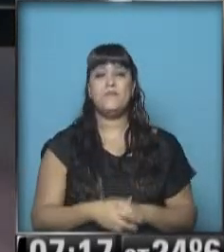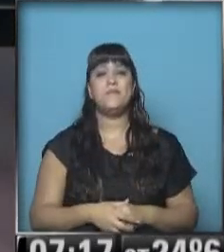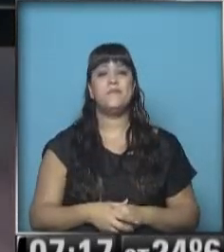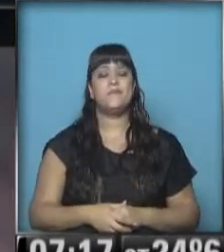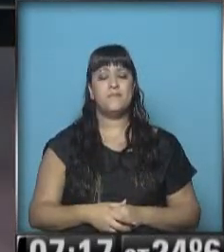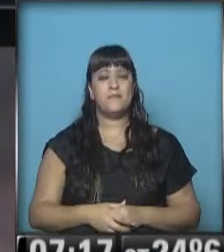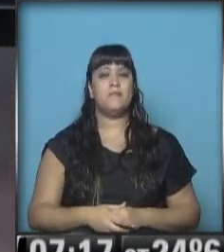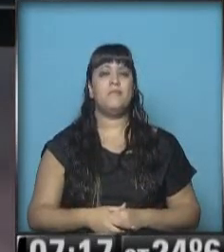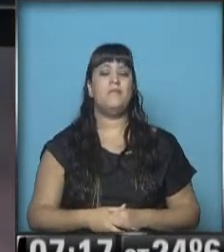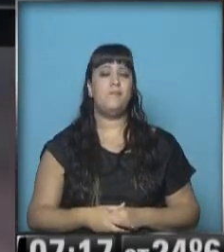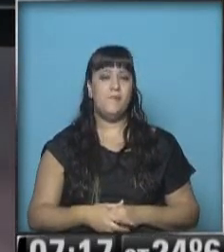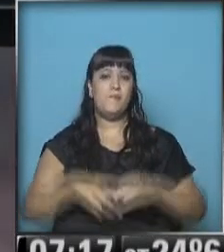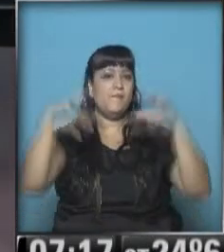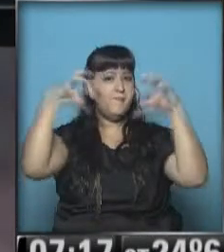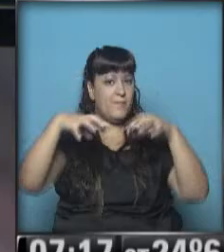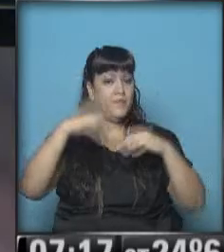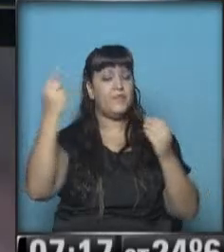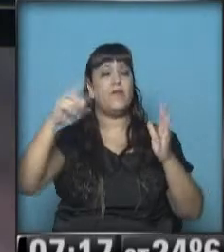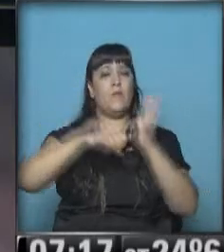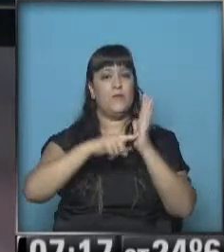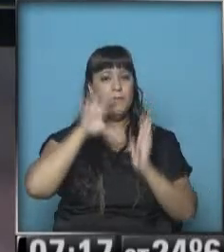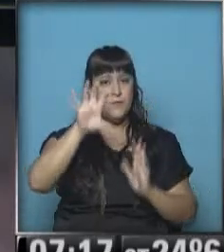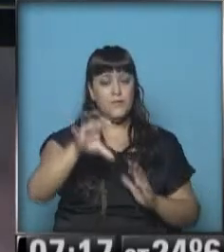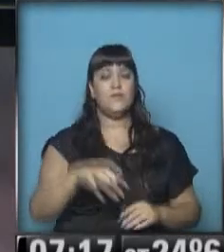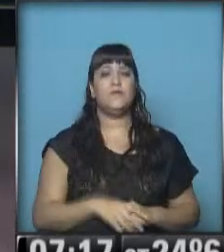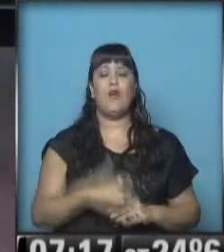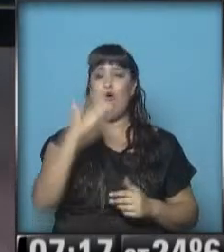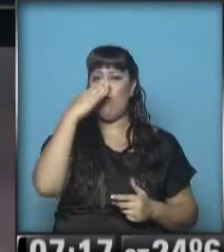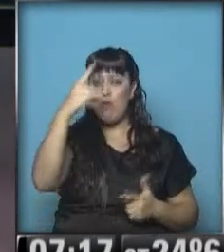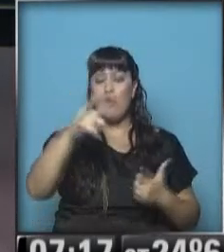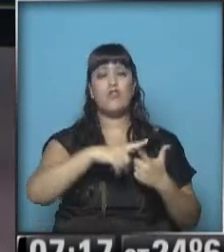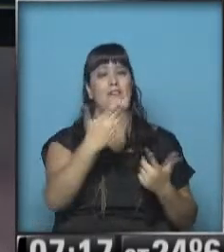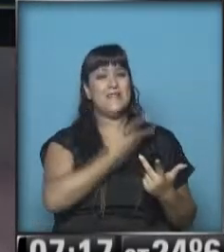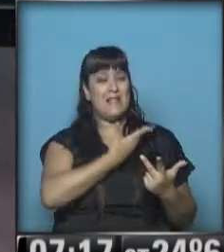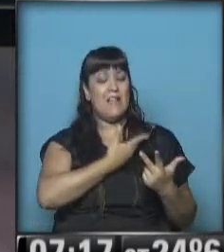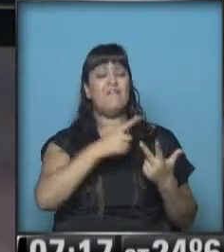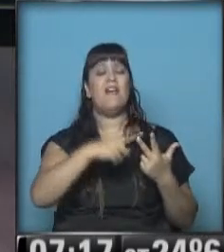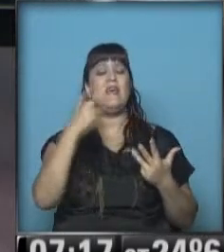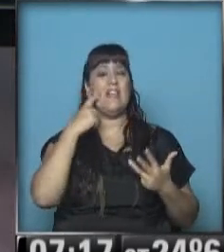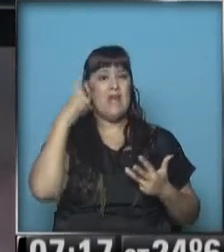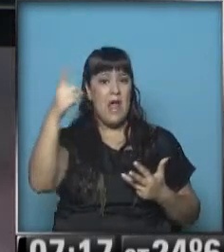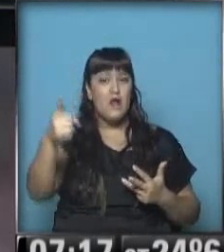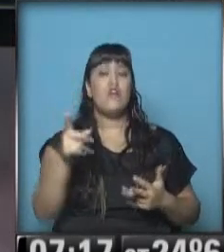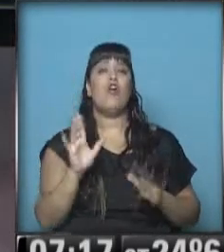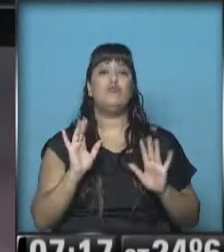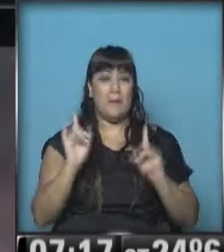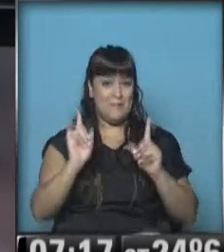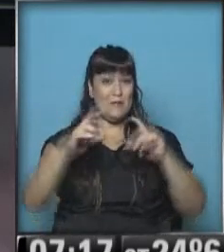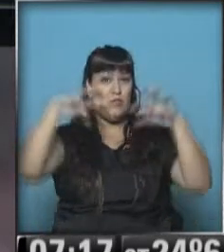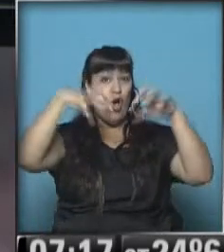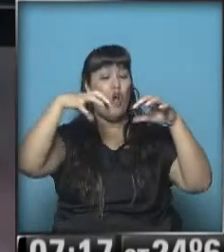El alerta meteorológico para la provincia de Buenos Aires, Córdoba, Santa Fe y Entre Ríos. Algunas de estas